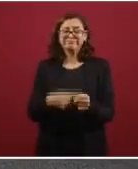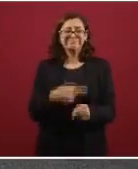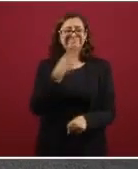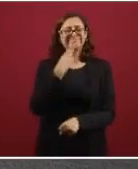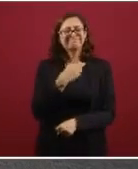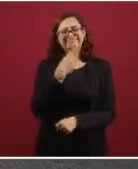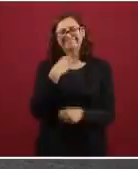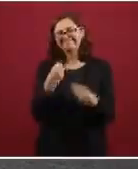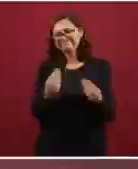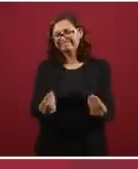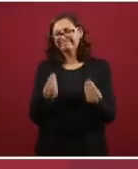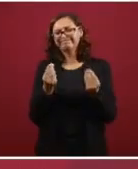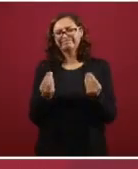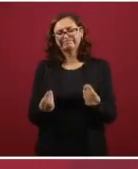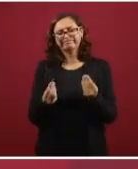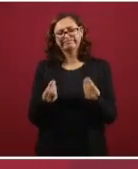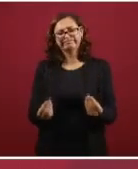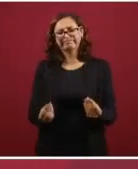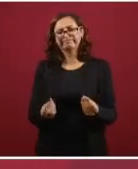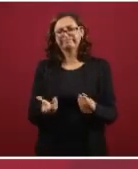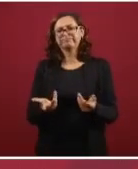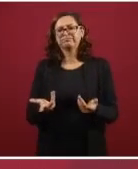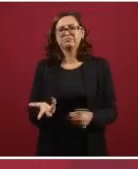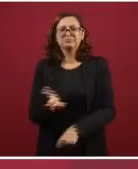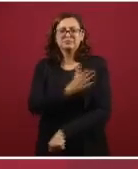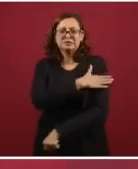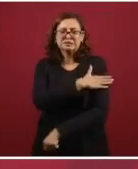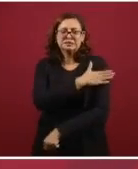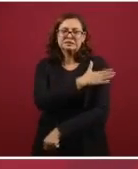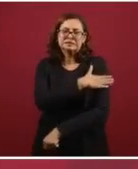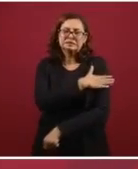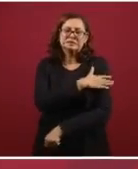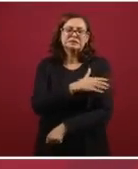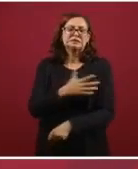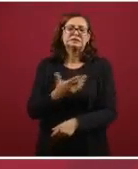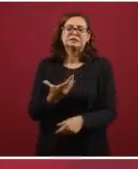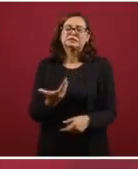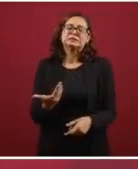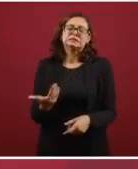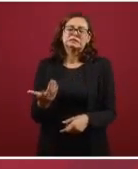tenemos problemas de hipertensión,